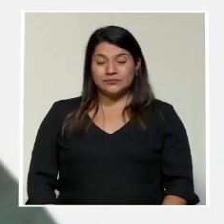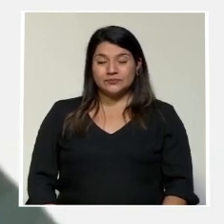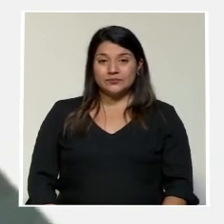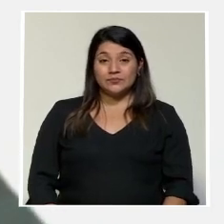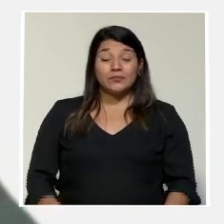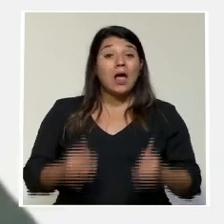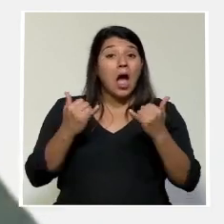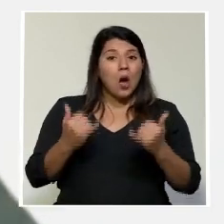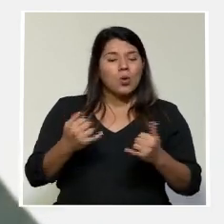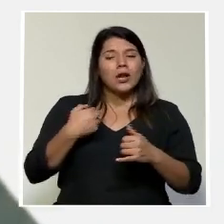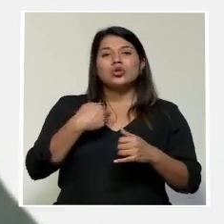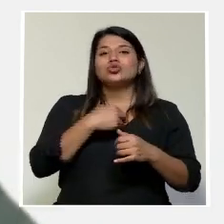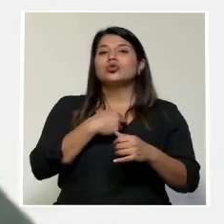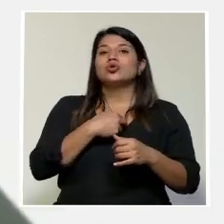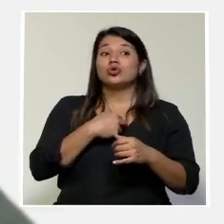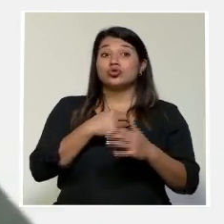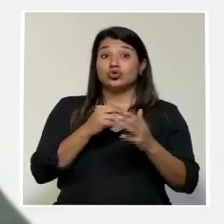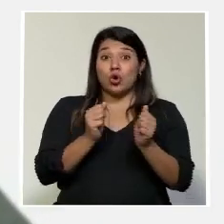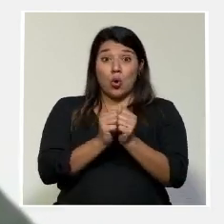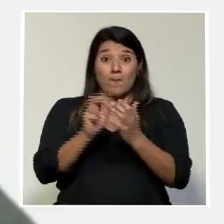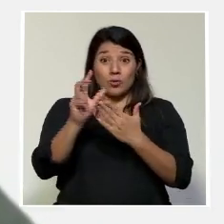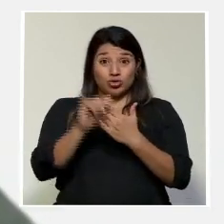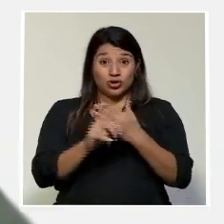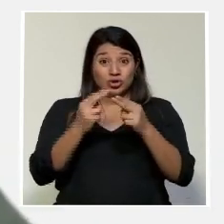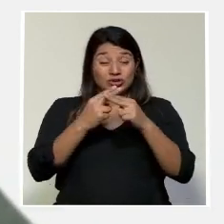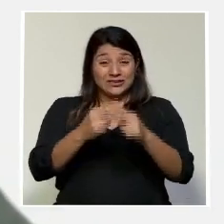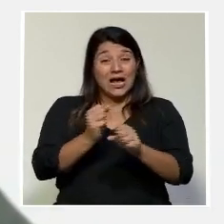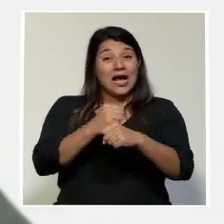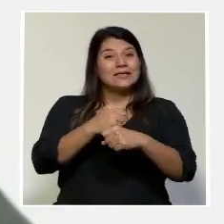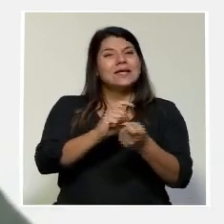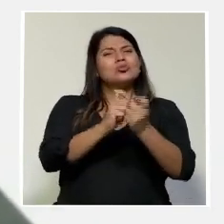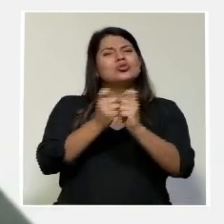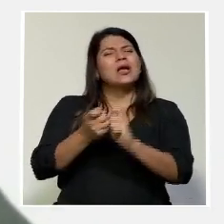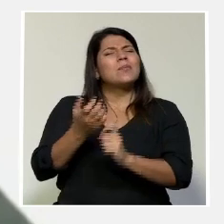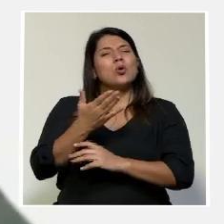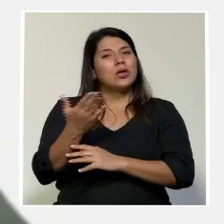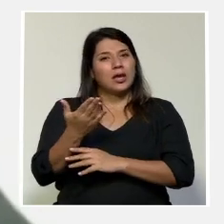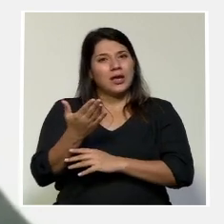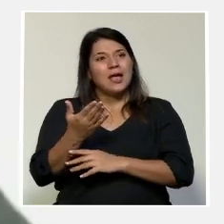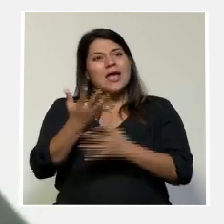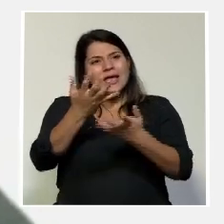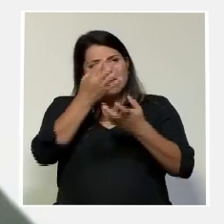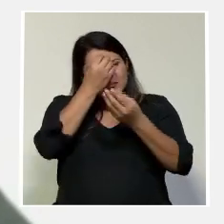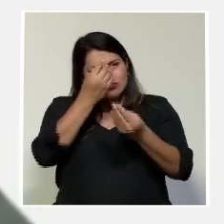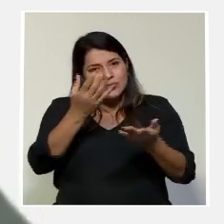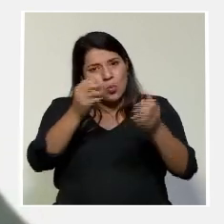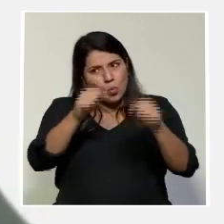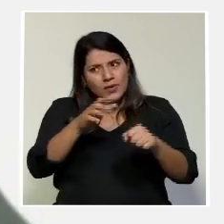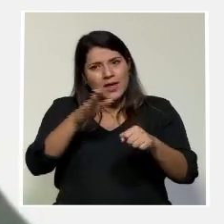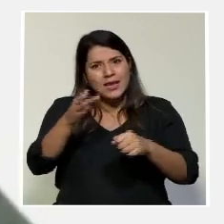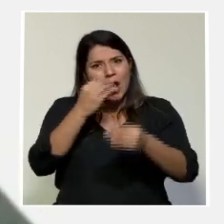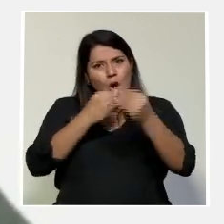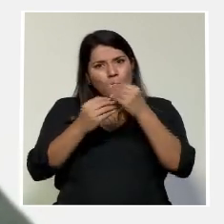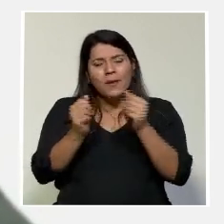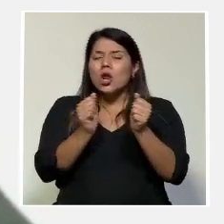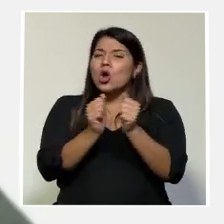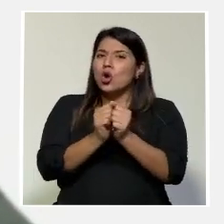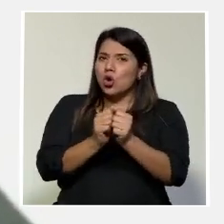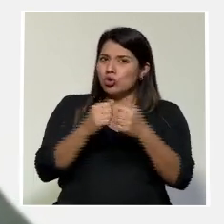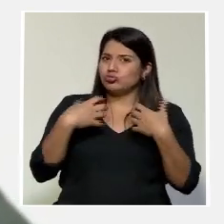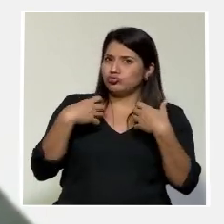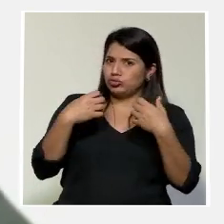Ahora, hacemos el cambio. Es una gran forma de comunicarle a la gente de que puede ir a comer sanamente y seguramente. Sabemos que